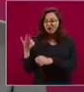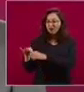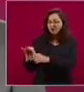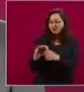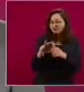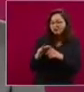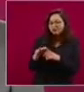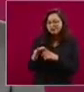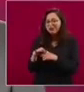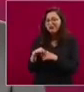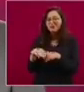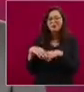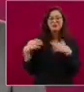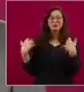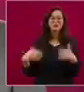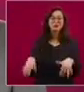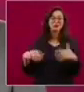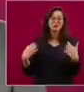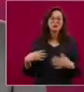Nos dio mucho gusto,